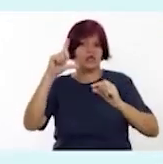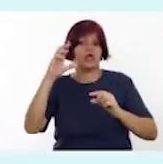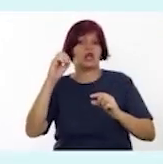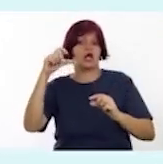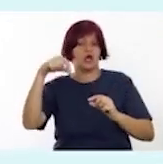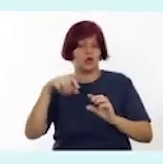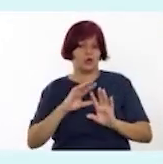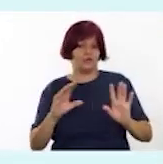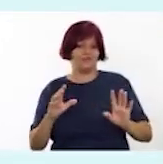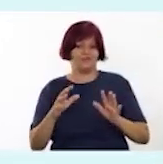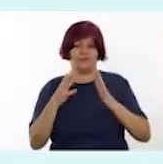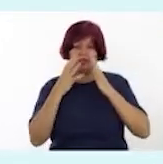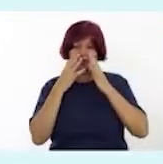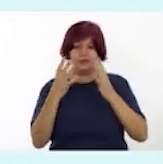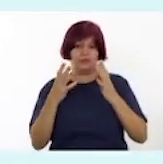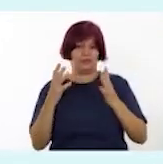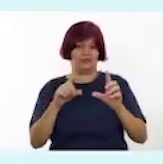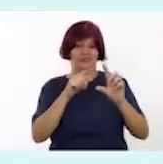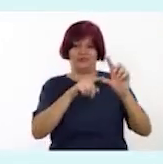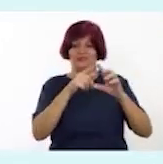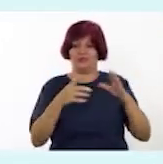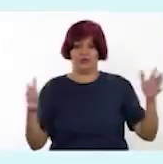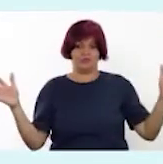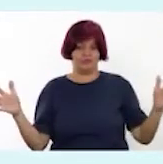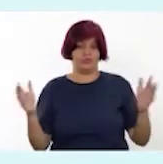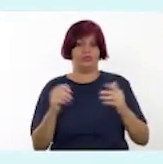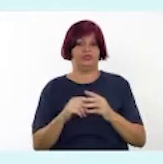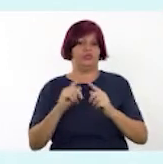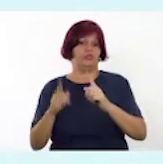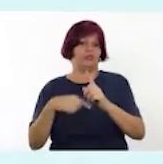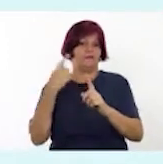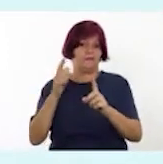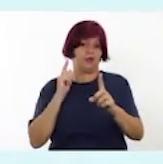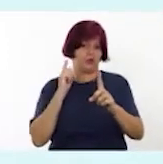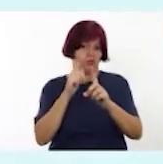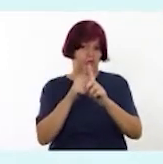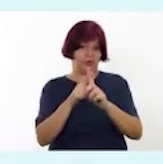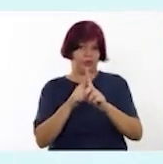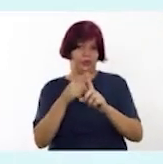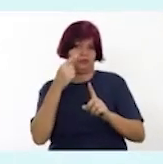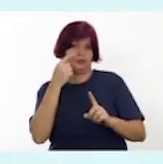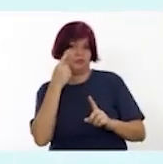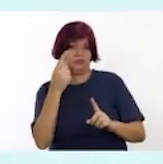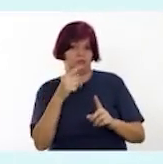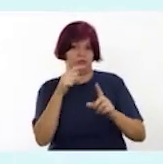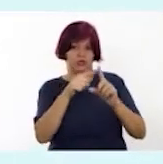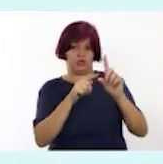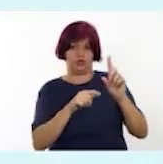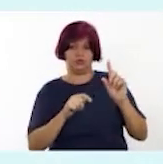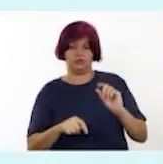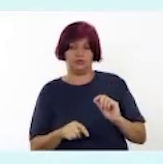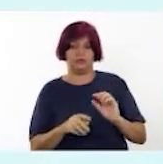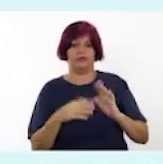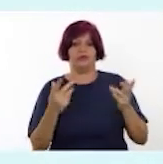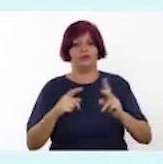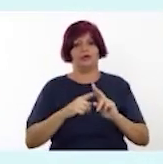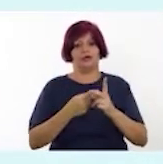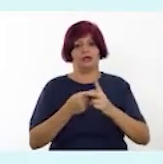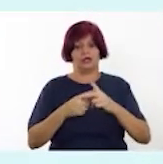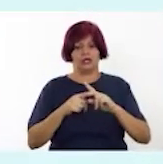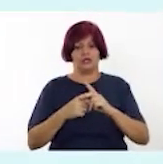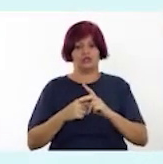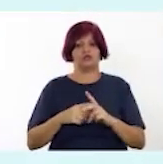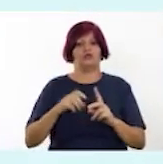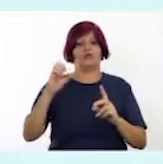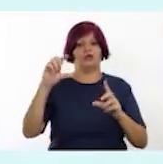que es un contenido bastante denso. Tenemos como objetivo, después que ustedes terminen de ver estos aspectos, que puedan resolver ecuaciones e